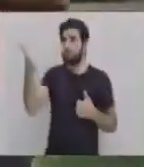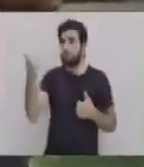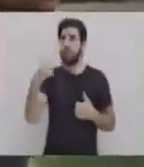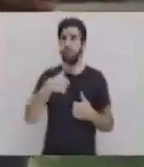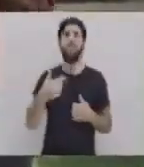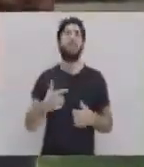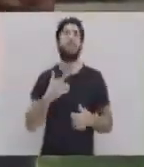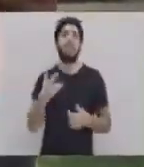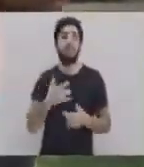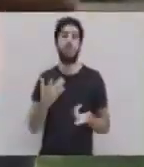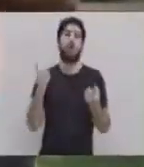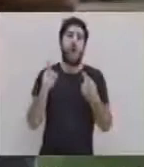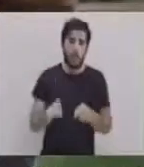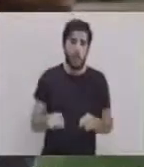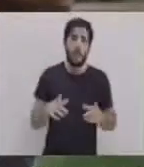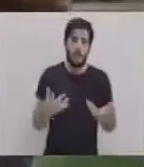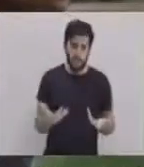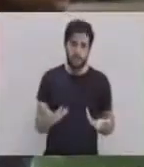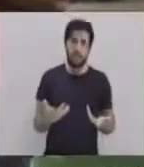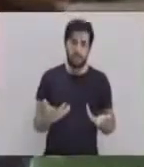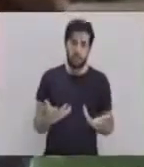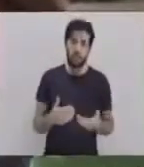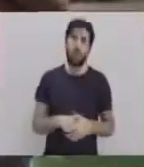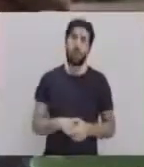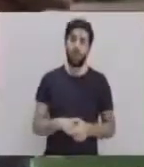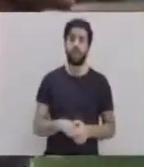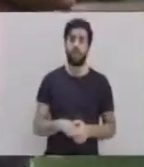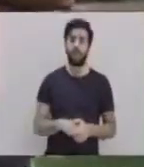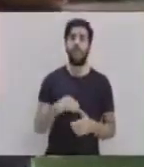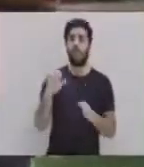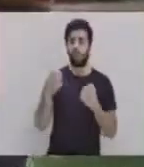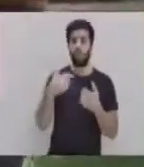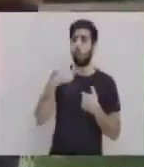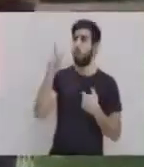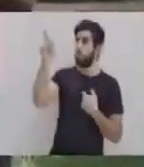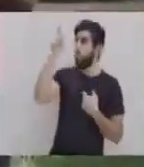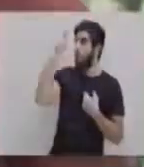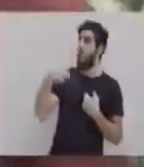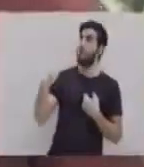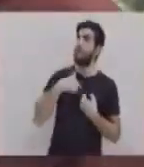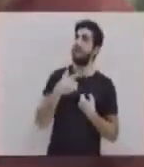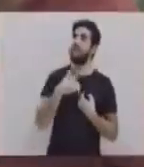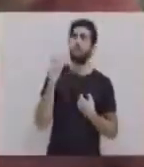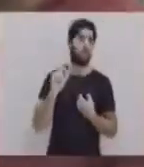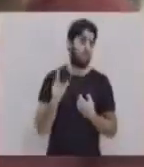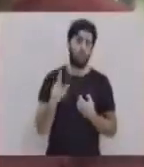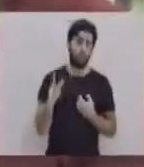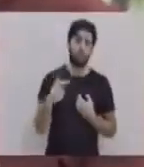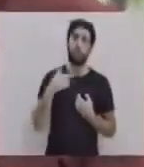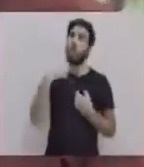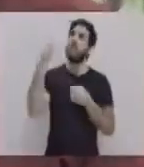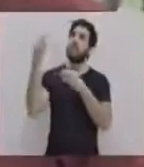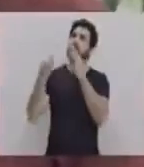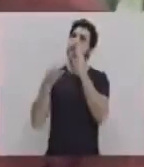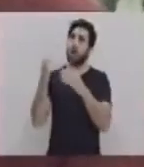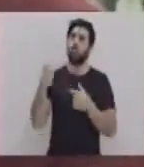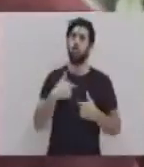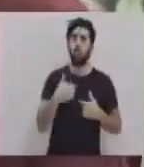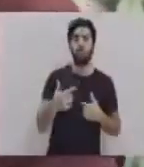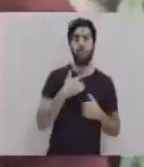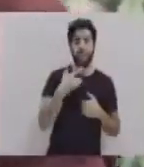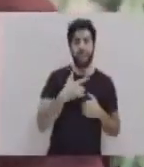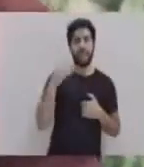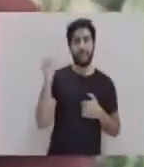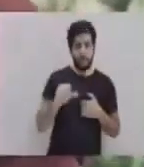asertiva, en este caso pues da el resultado de las consecuencias, te explica el por